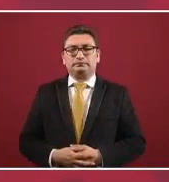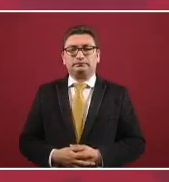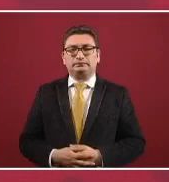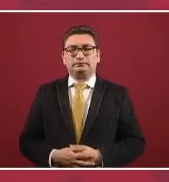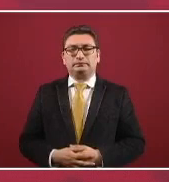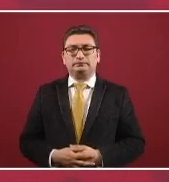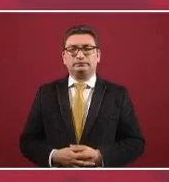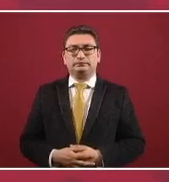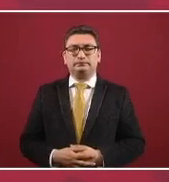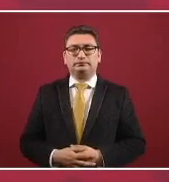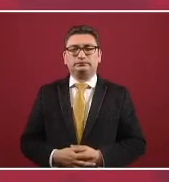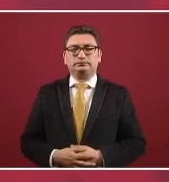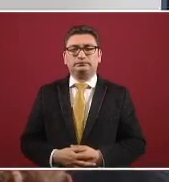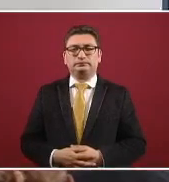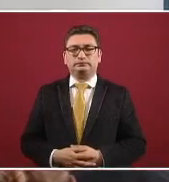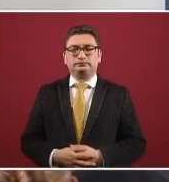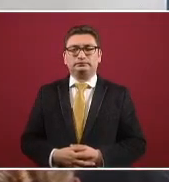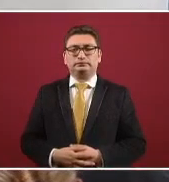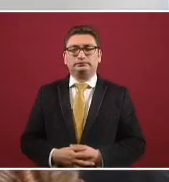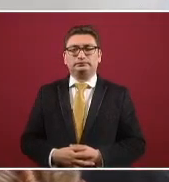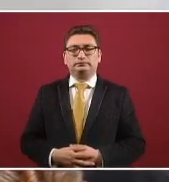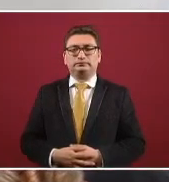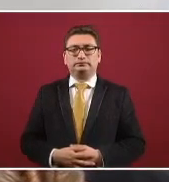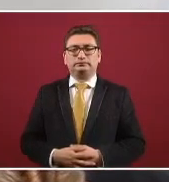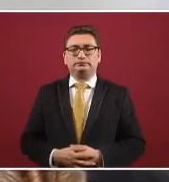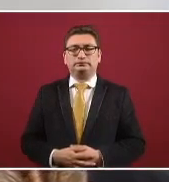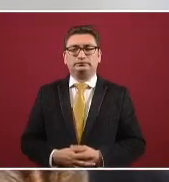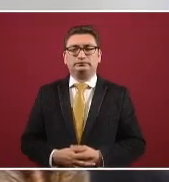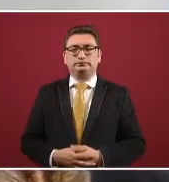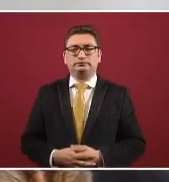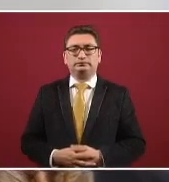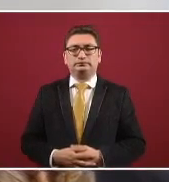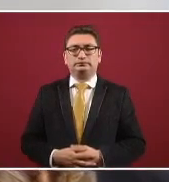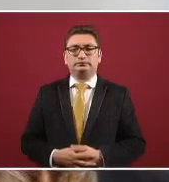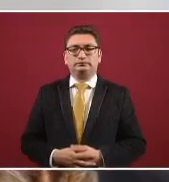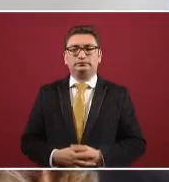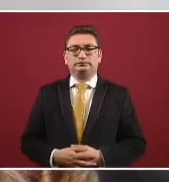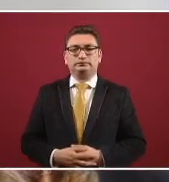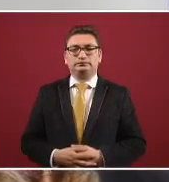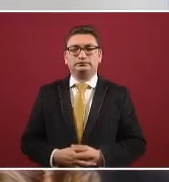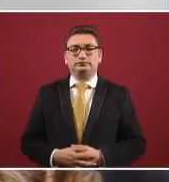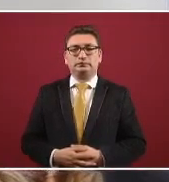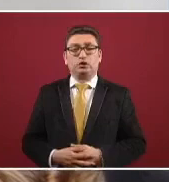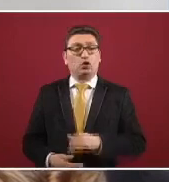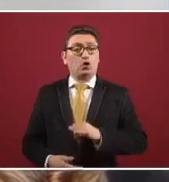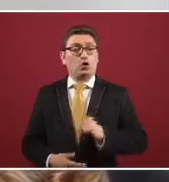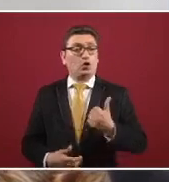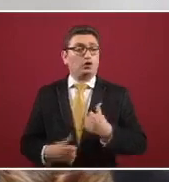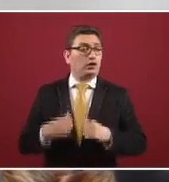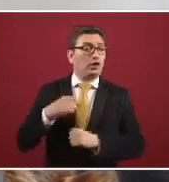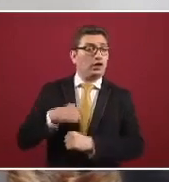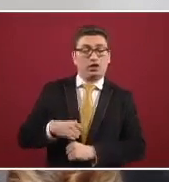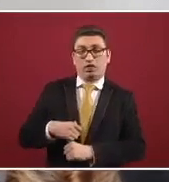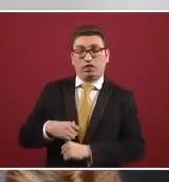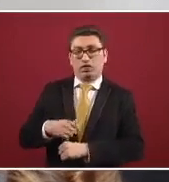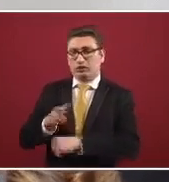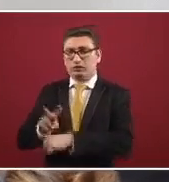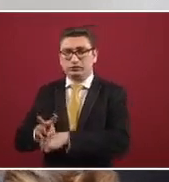fiscalizados, y no se debe, además, por otro poder.